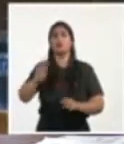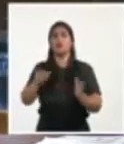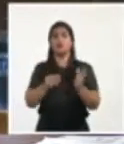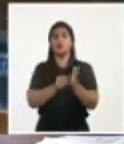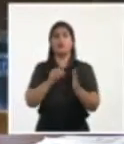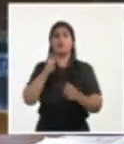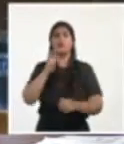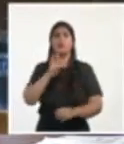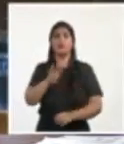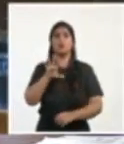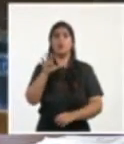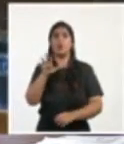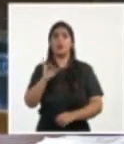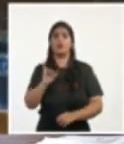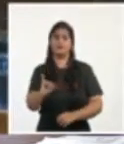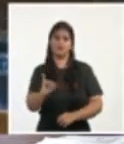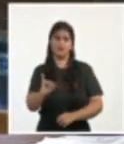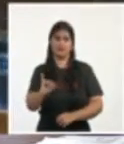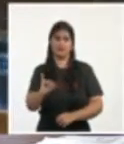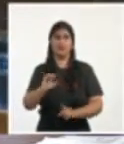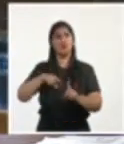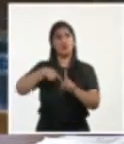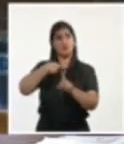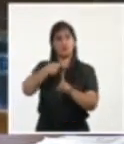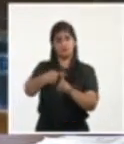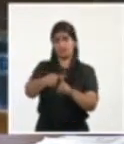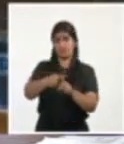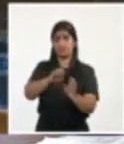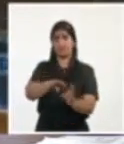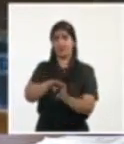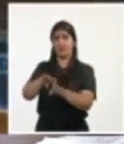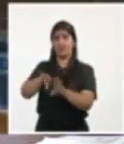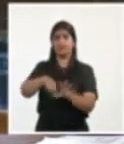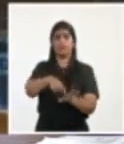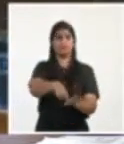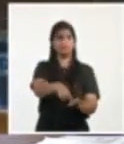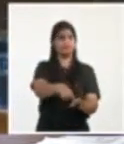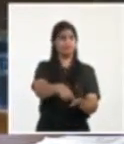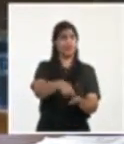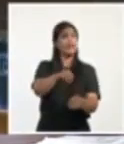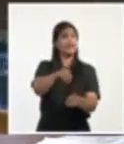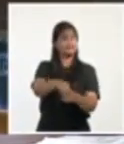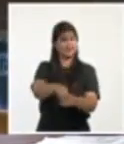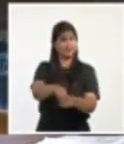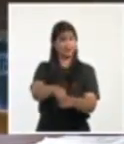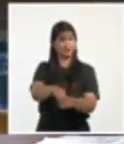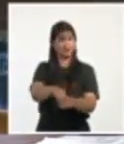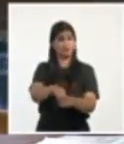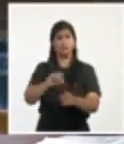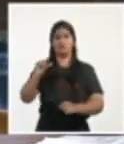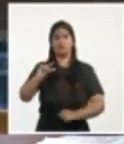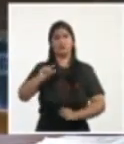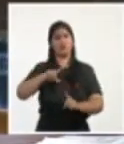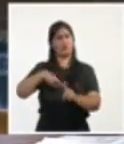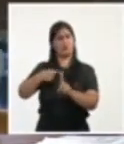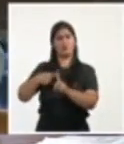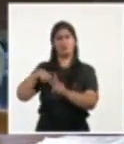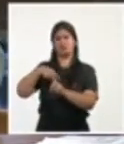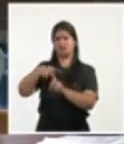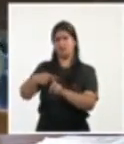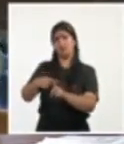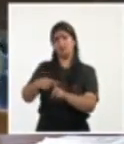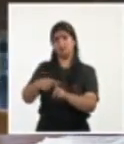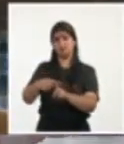44.546. Con excepción del municipio especial Isla de la Juventud, el resto de los territorios presenta una